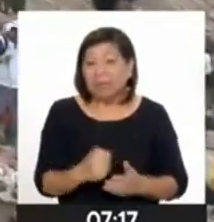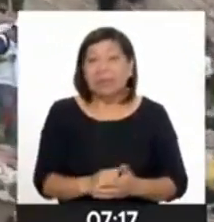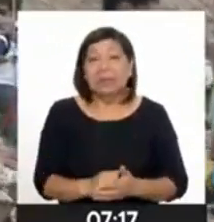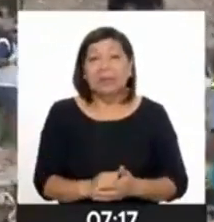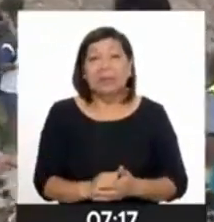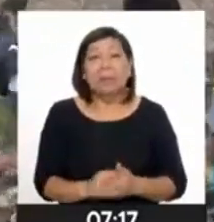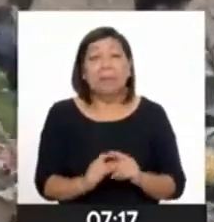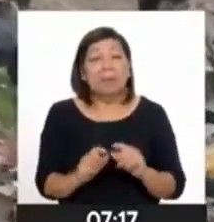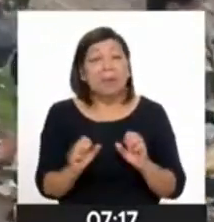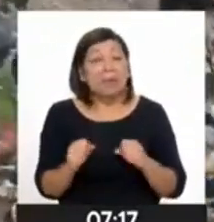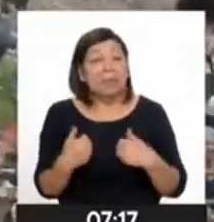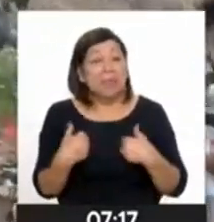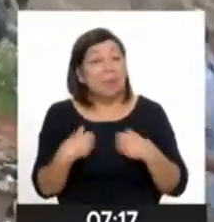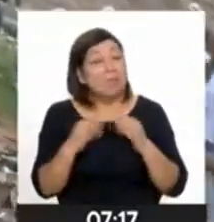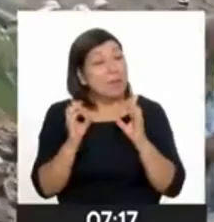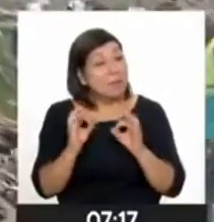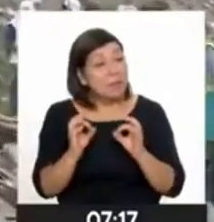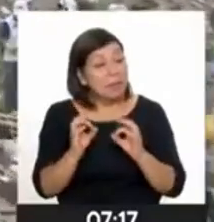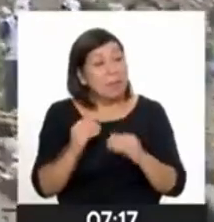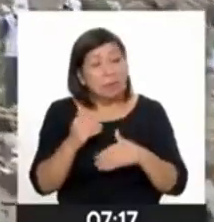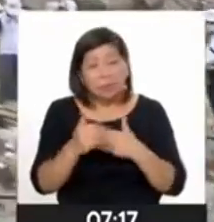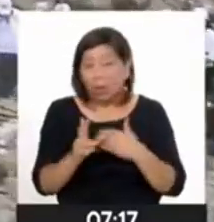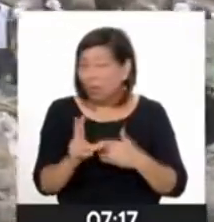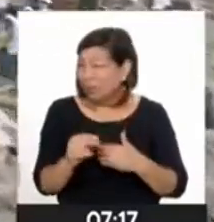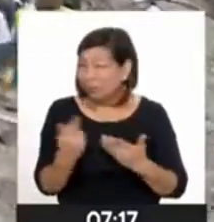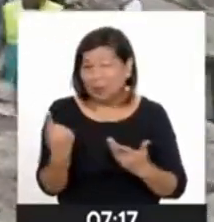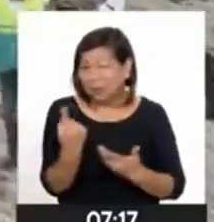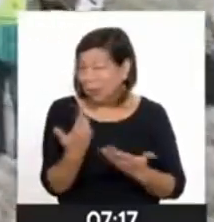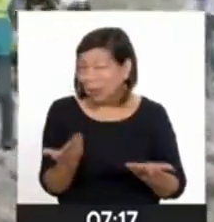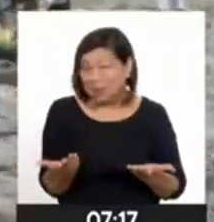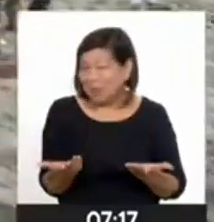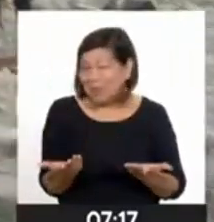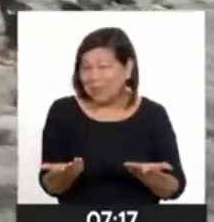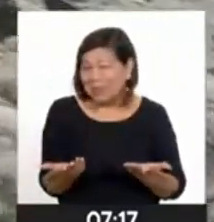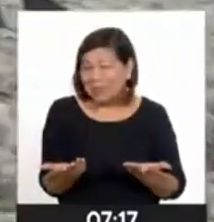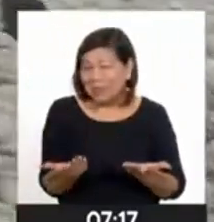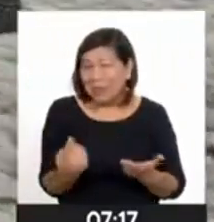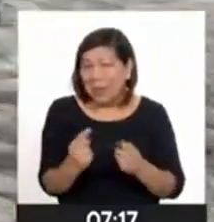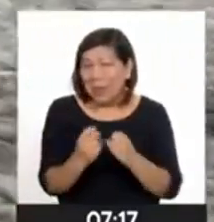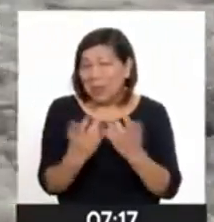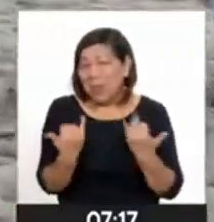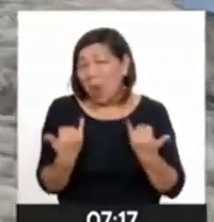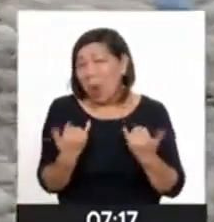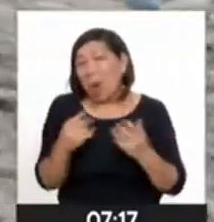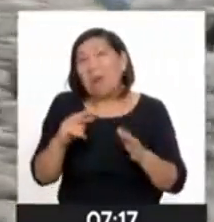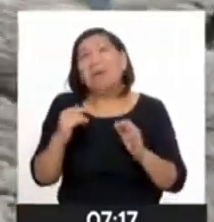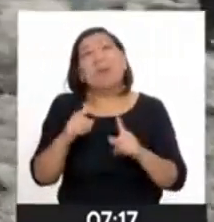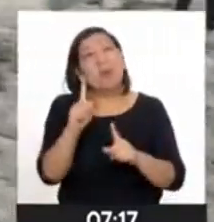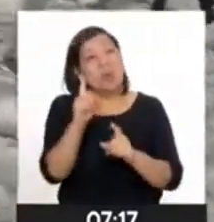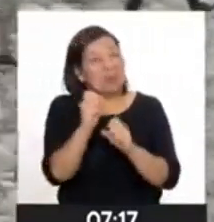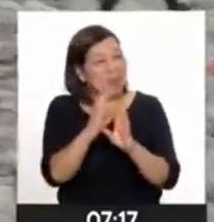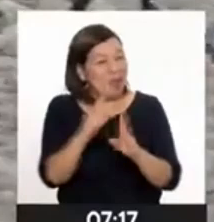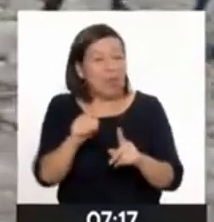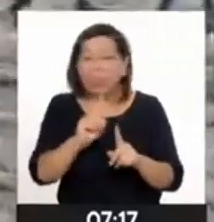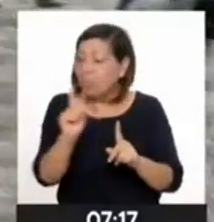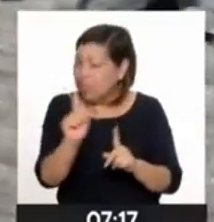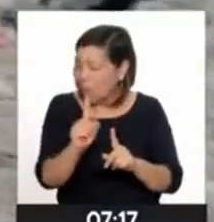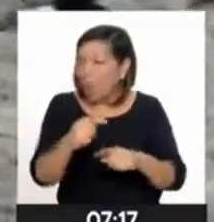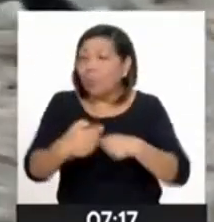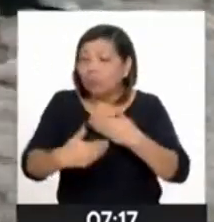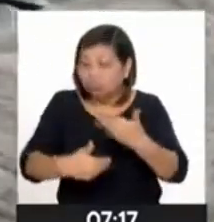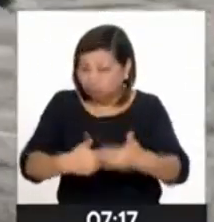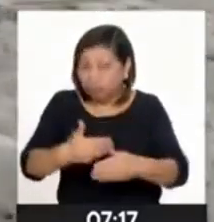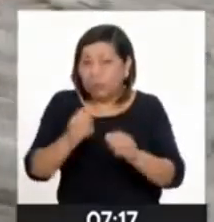del Ambiente, debe ser siempre frecuente, no solamente por una fecha significativa, sino también en